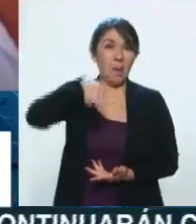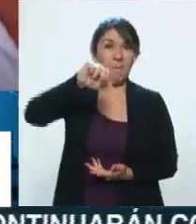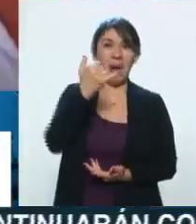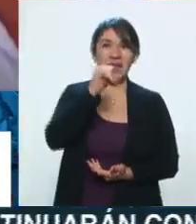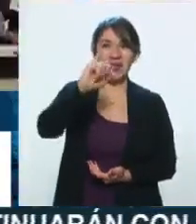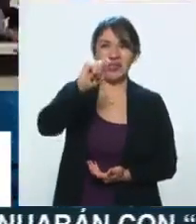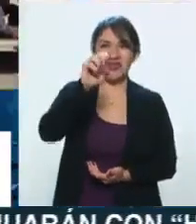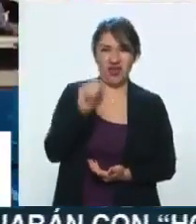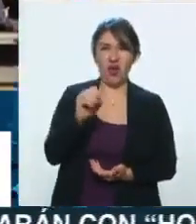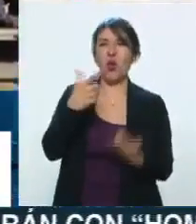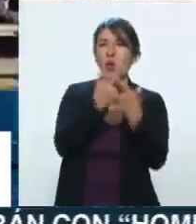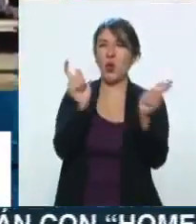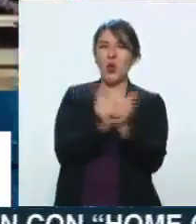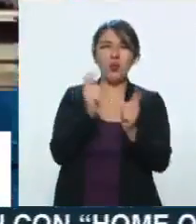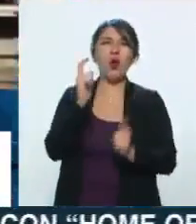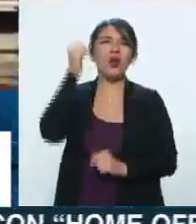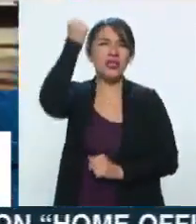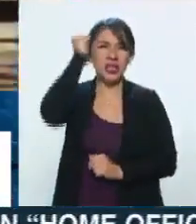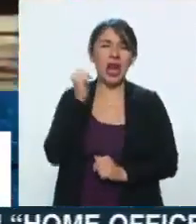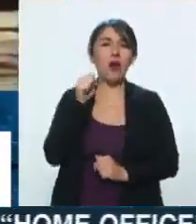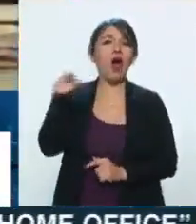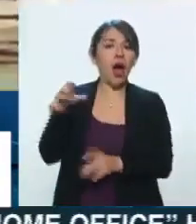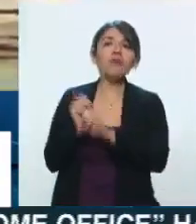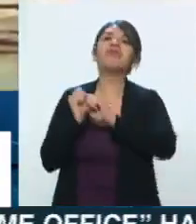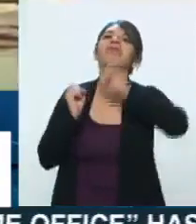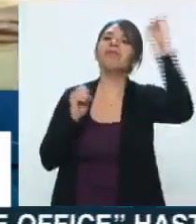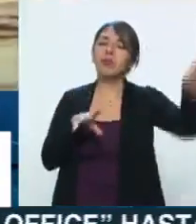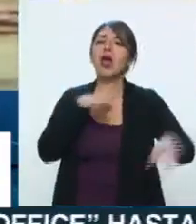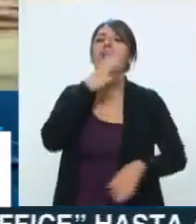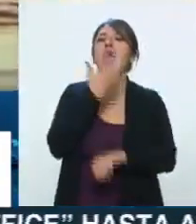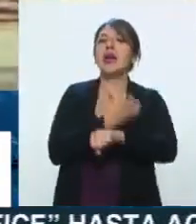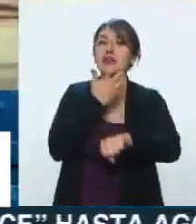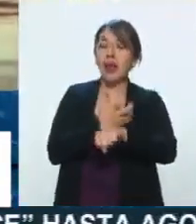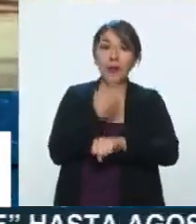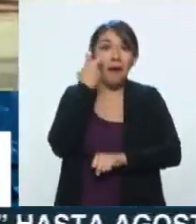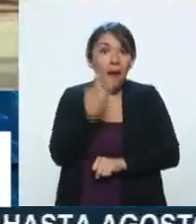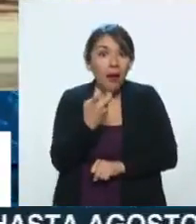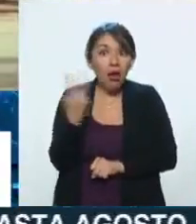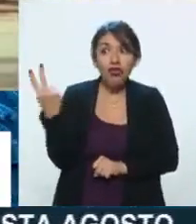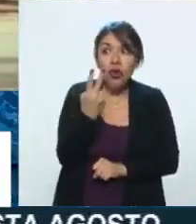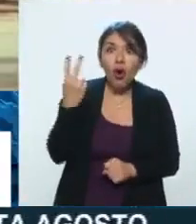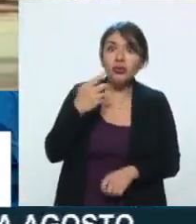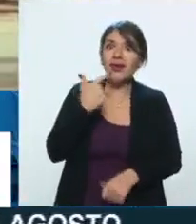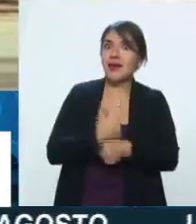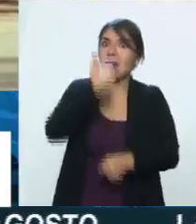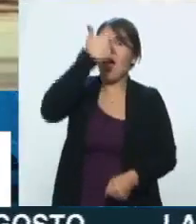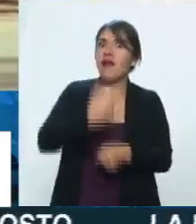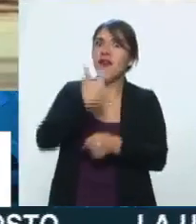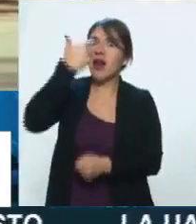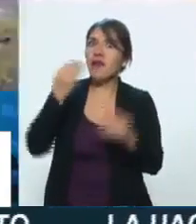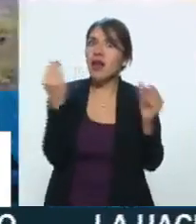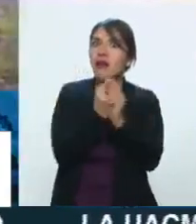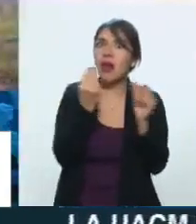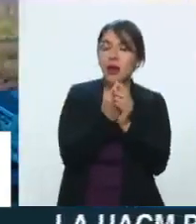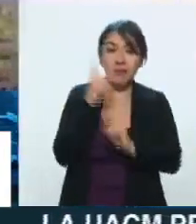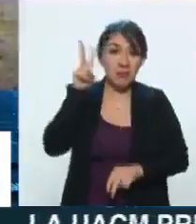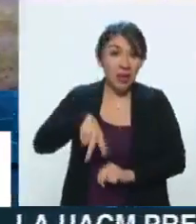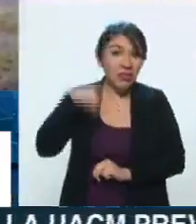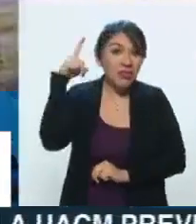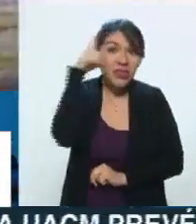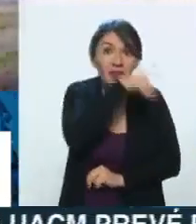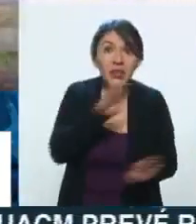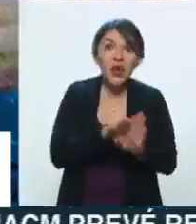del cártel de Sinaloa es extraditado a los Estados Unidos. Estamos hablando entonces de casos muy peligrosos donde están implicadas